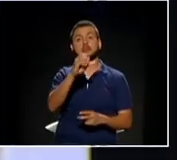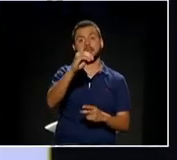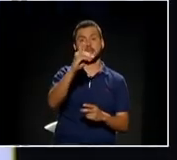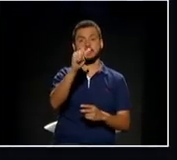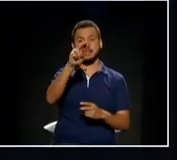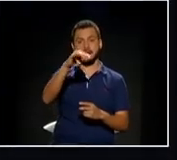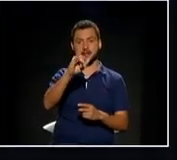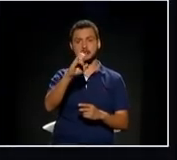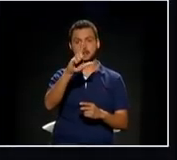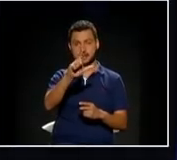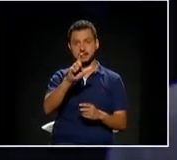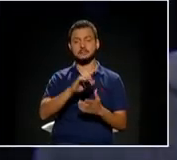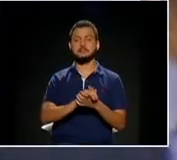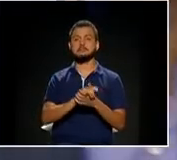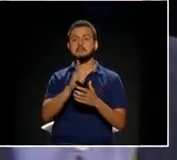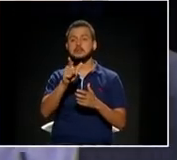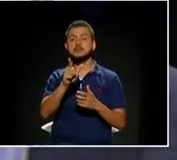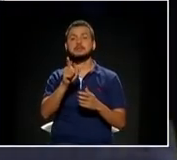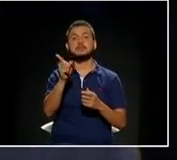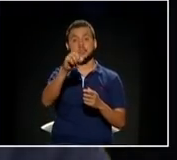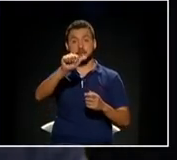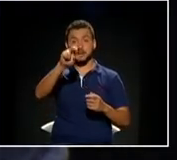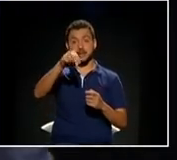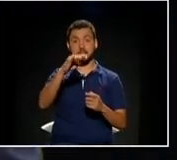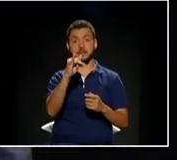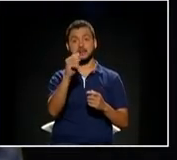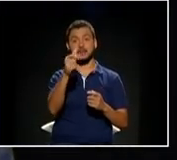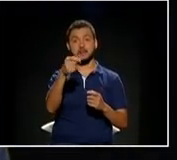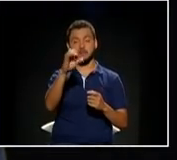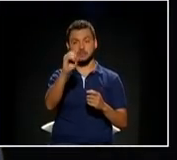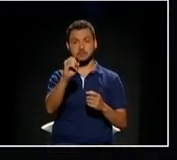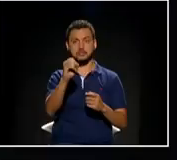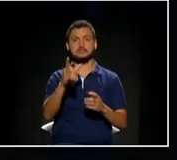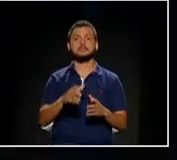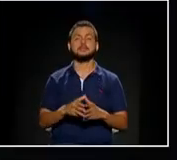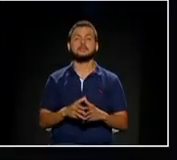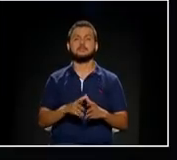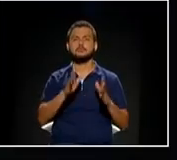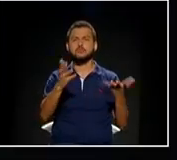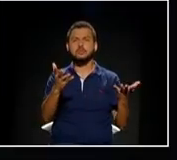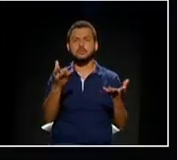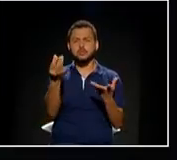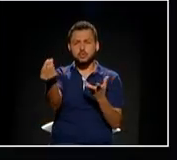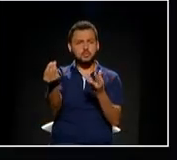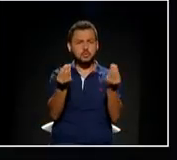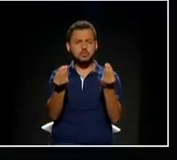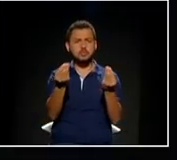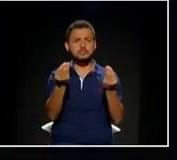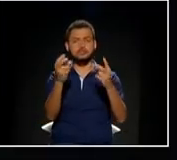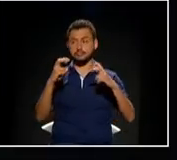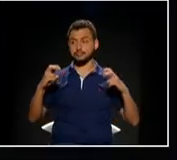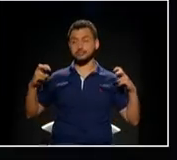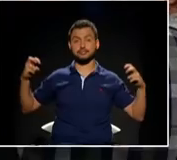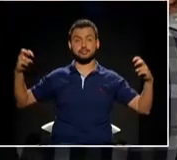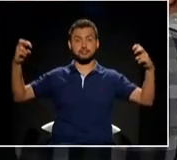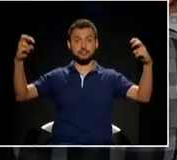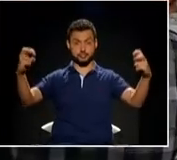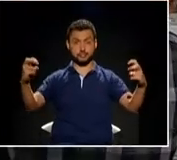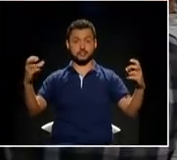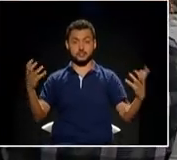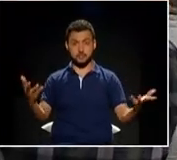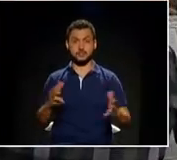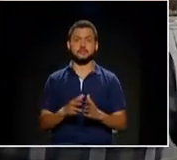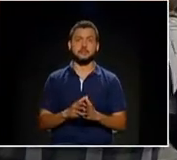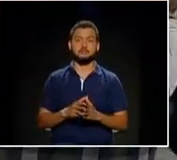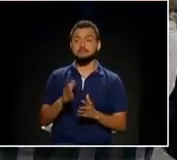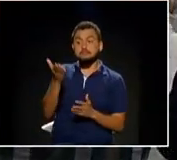con 12,9 ese es el orden que tendrán los candidatos durante este debate y los equipos también están ubicados en el pse de verdad están ubicados en el set aquí